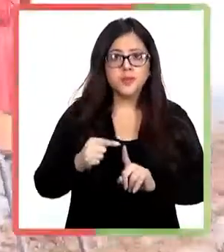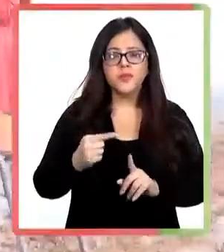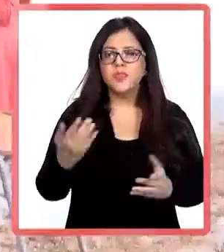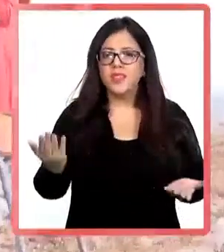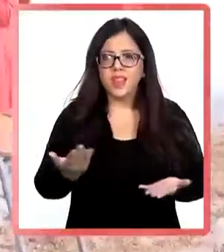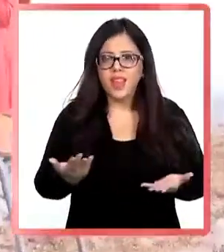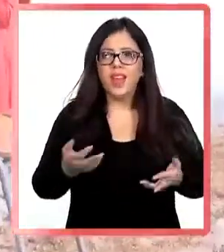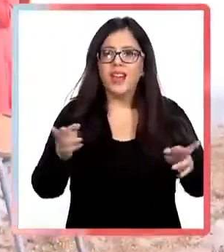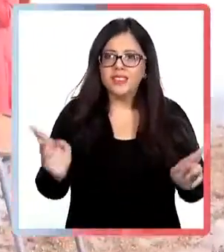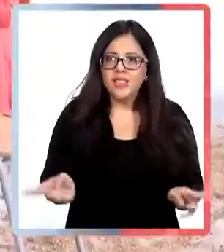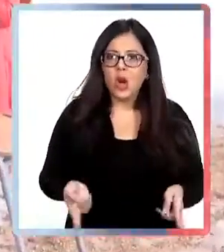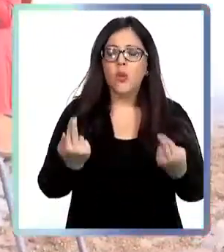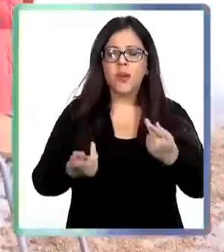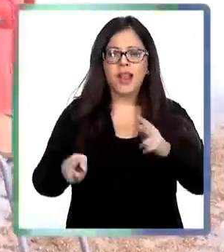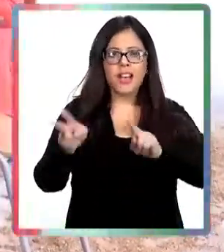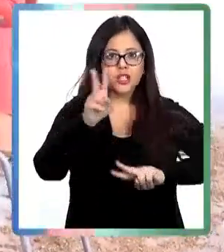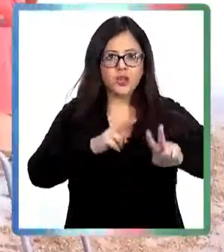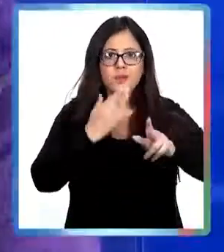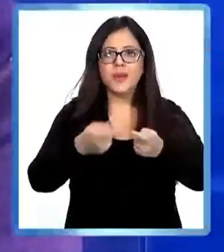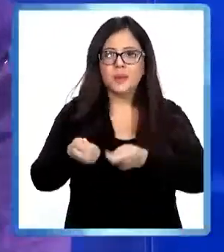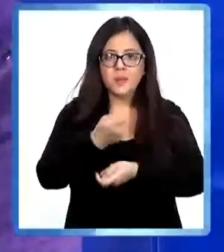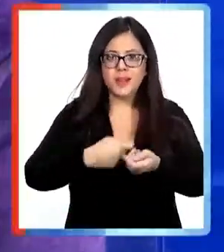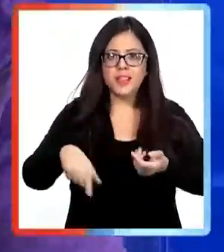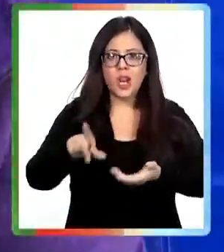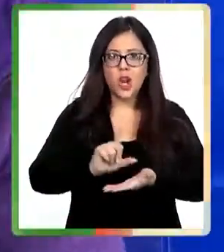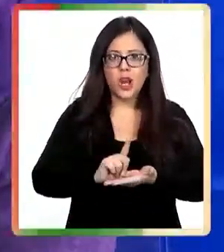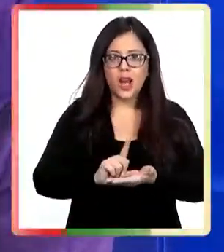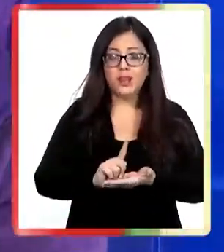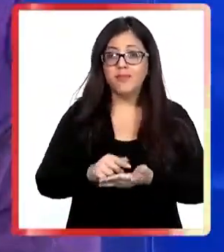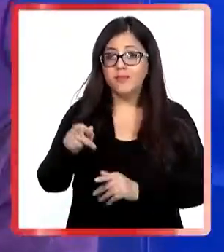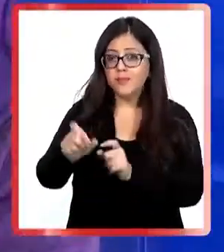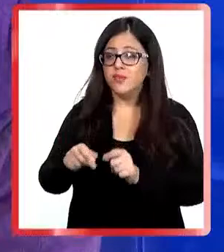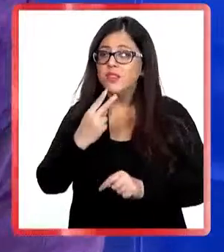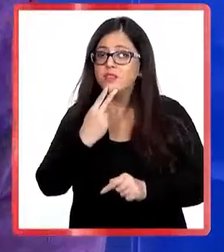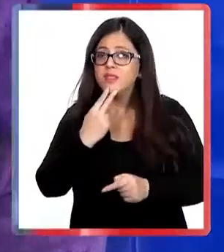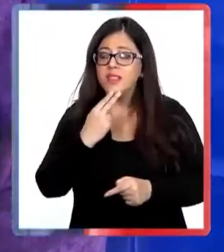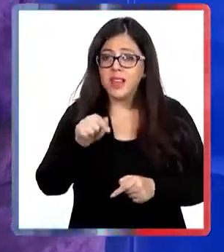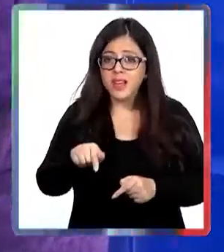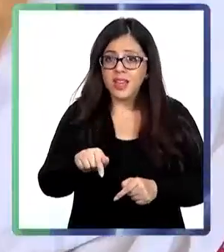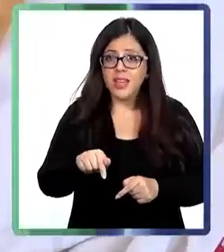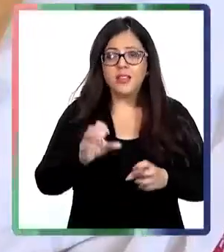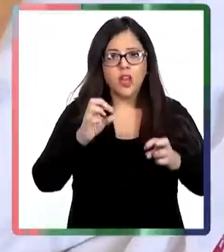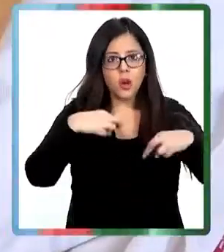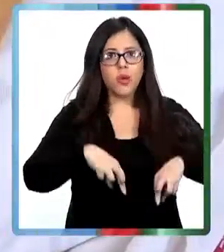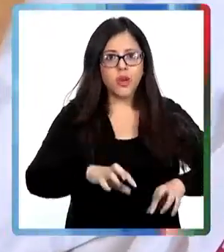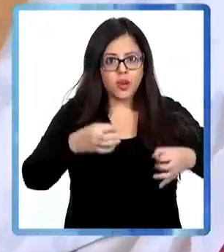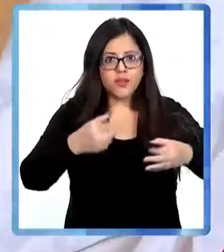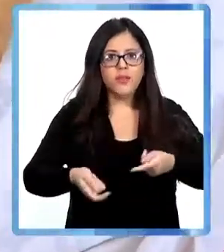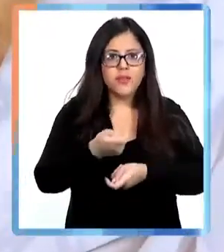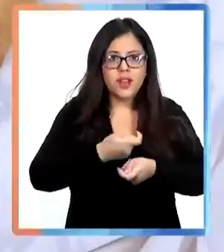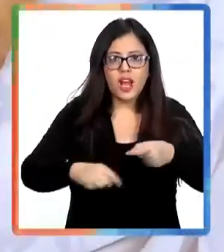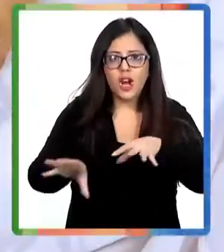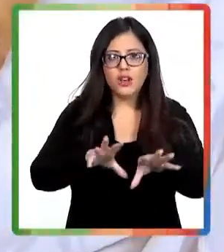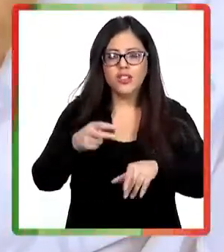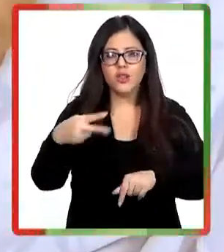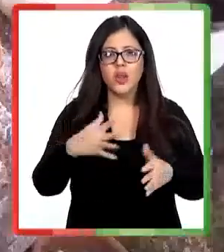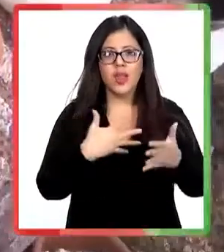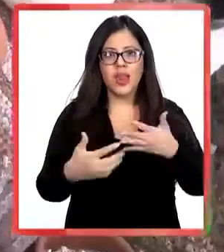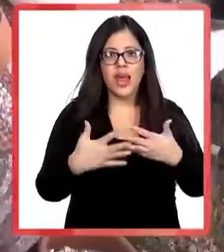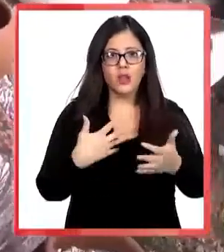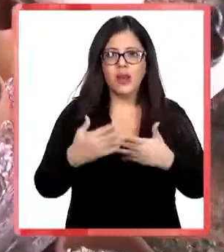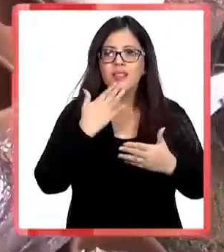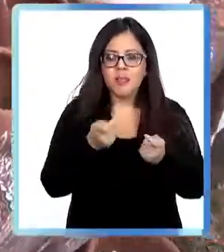el turismo y la economía local. Para quienes viven en la zona, oportunidades para vender sus productos naturales y